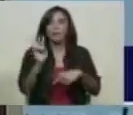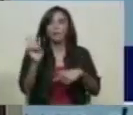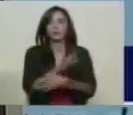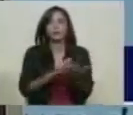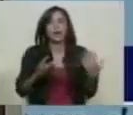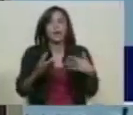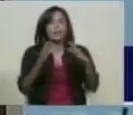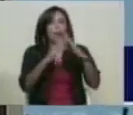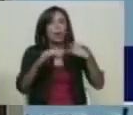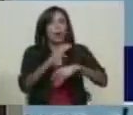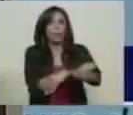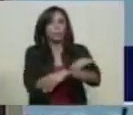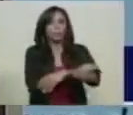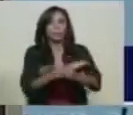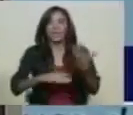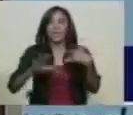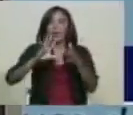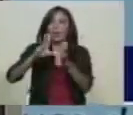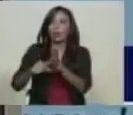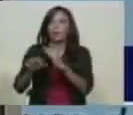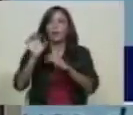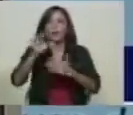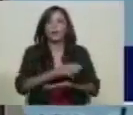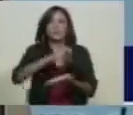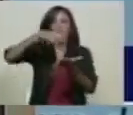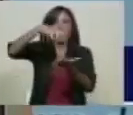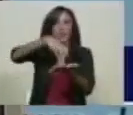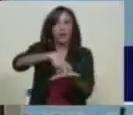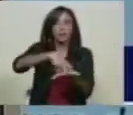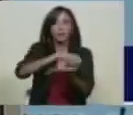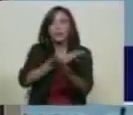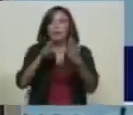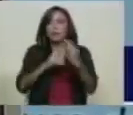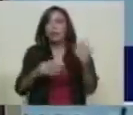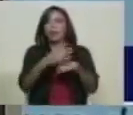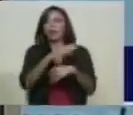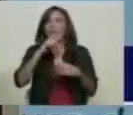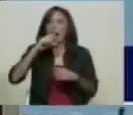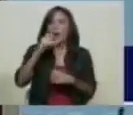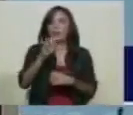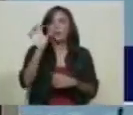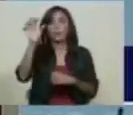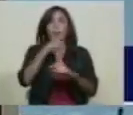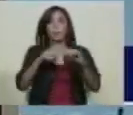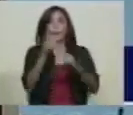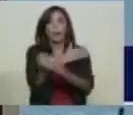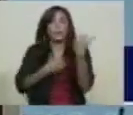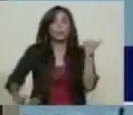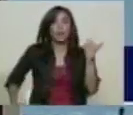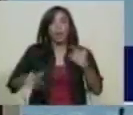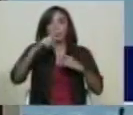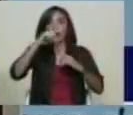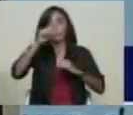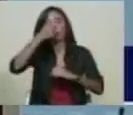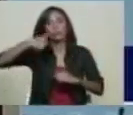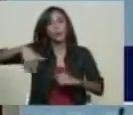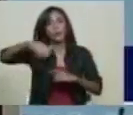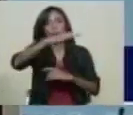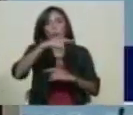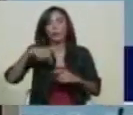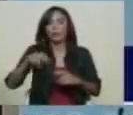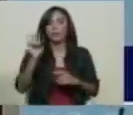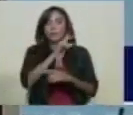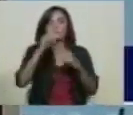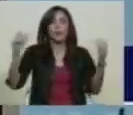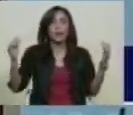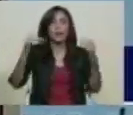extranjera, brindarán los lacayos, los que se arrodillan, los apátridas, pero el presidente Nicolás Maduro y el pueblo venezolano,